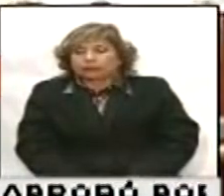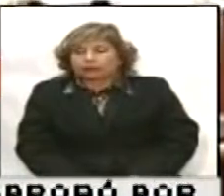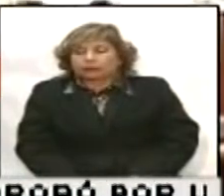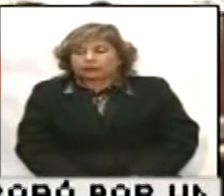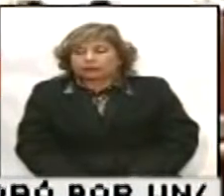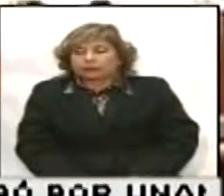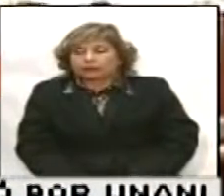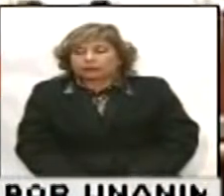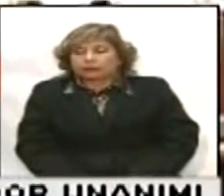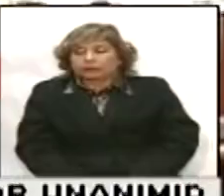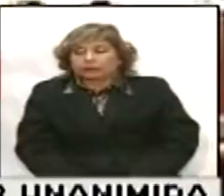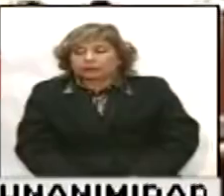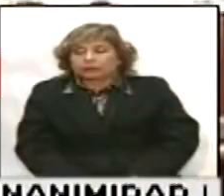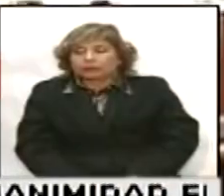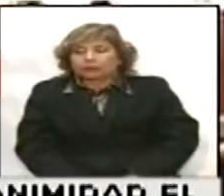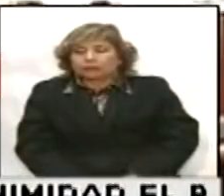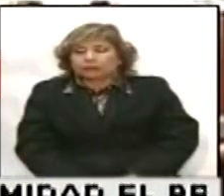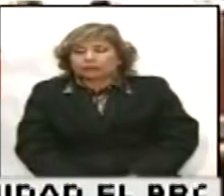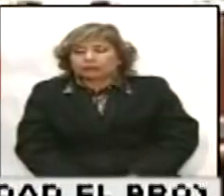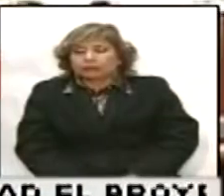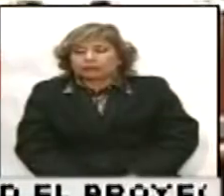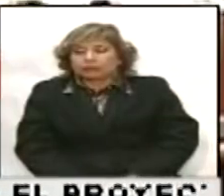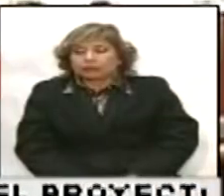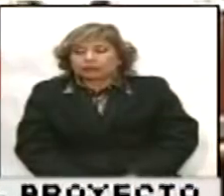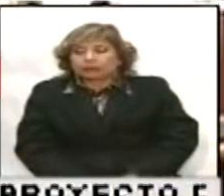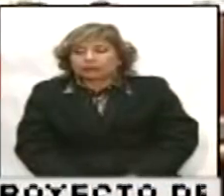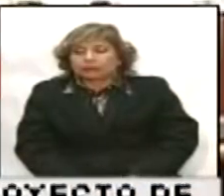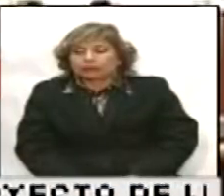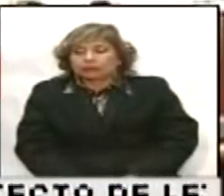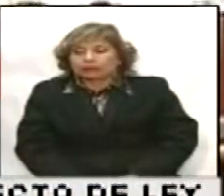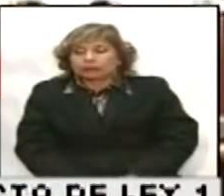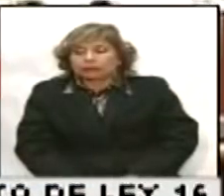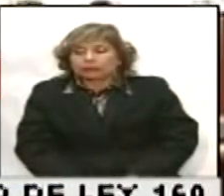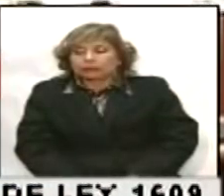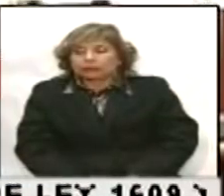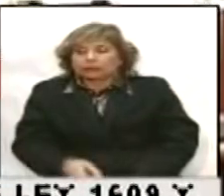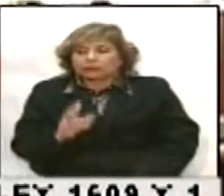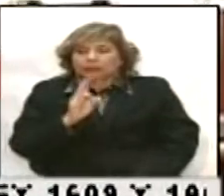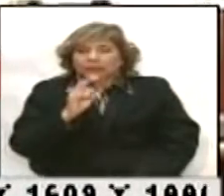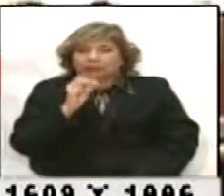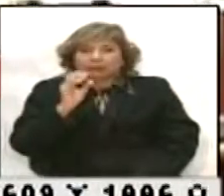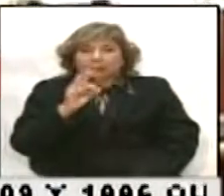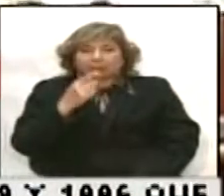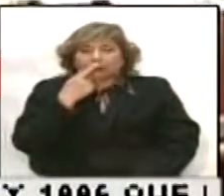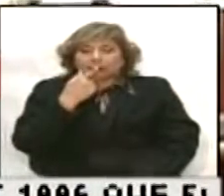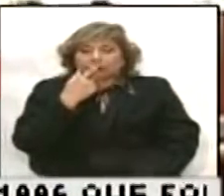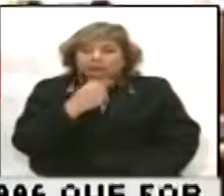Ávila, rojo, Vázquez, verde, Echevarría, rojo,